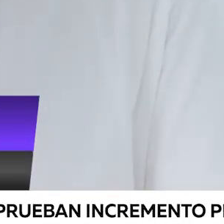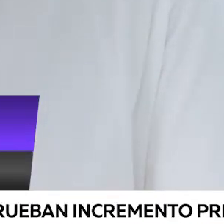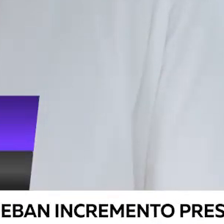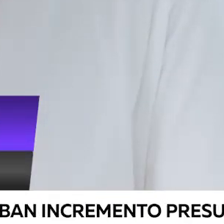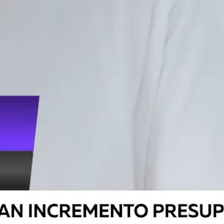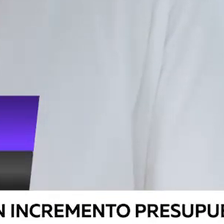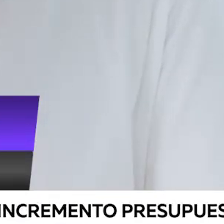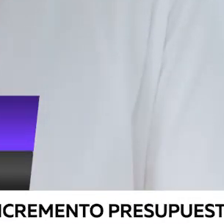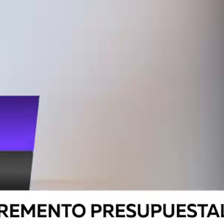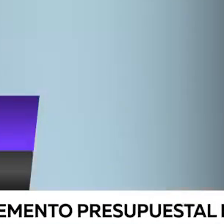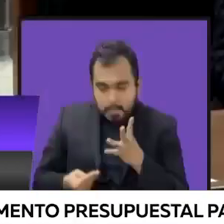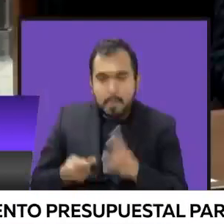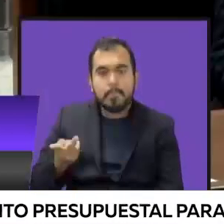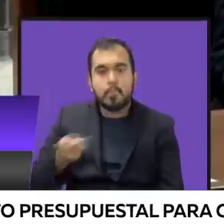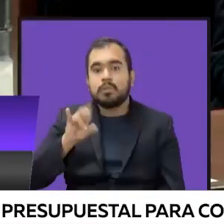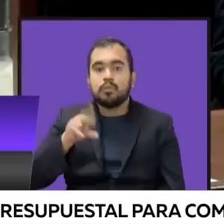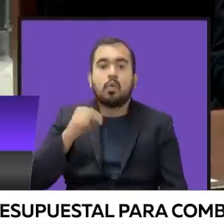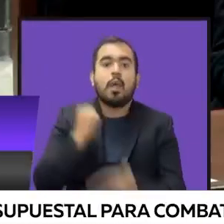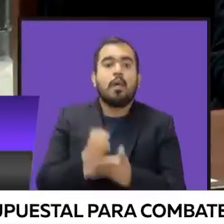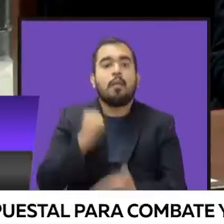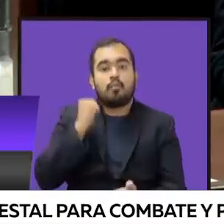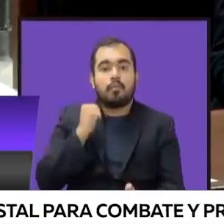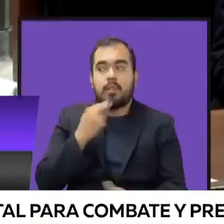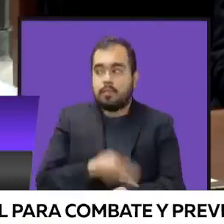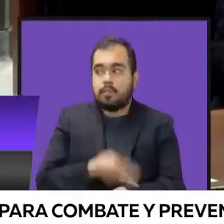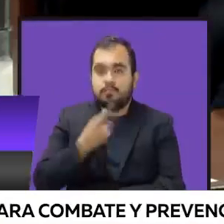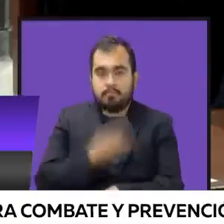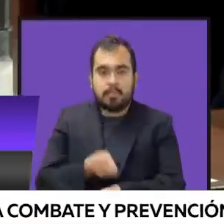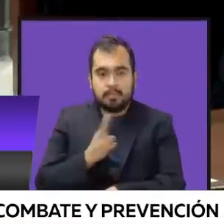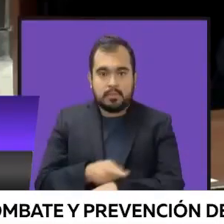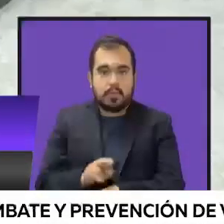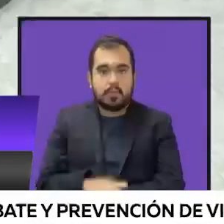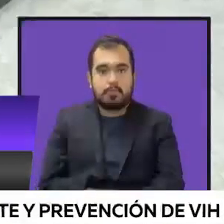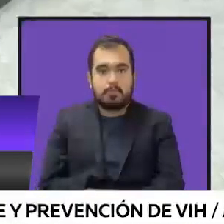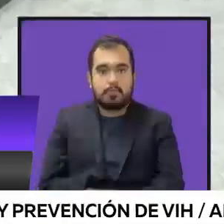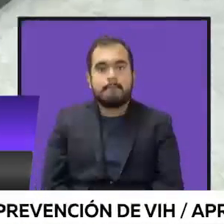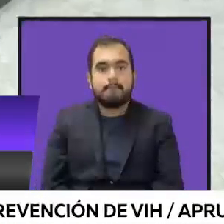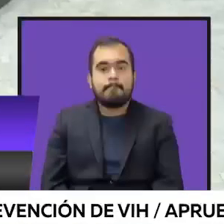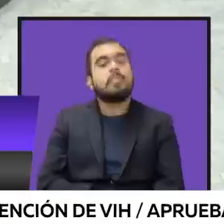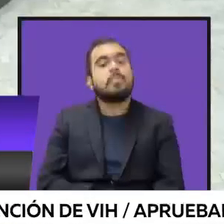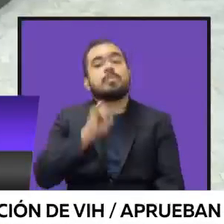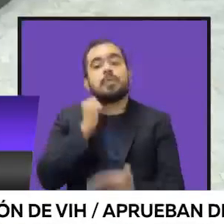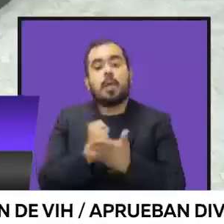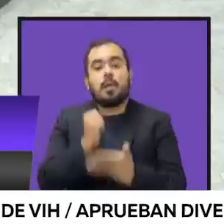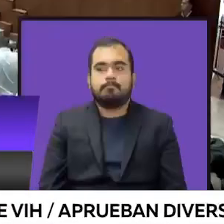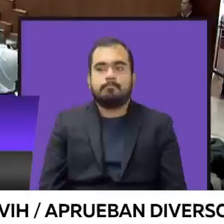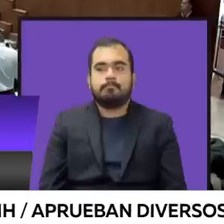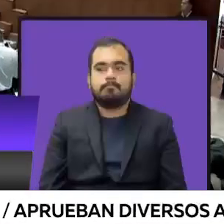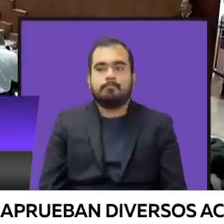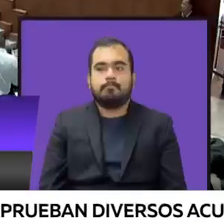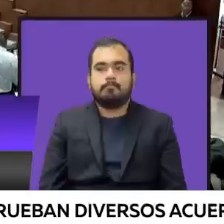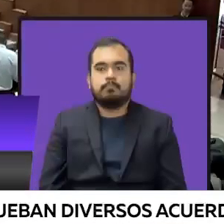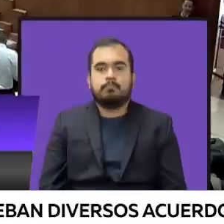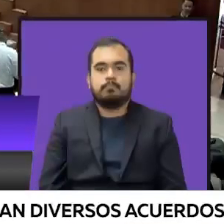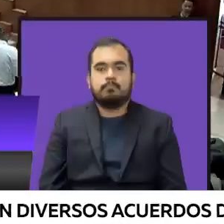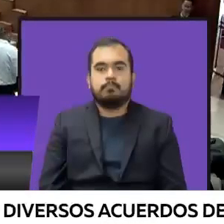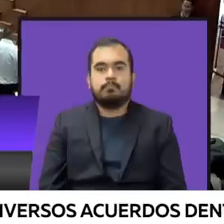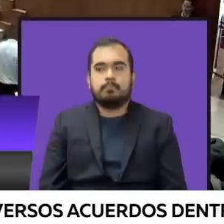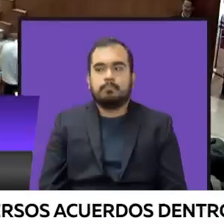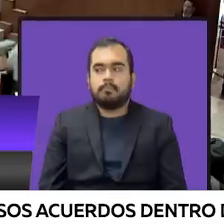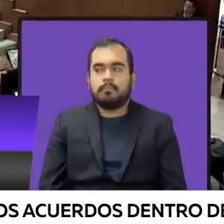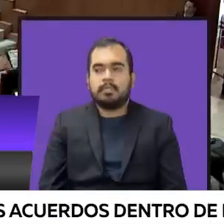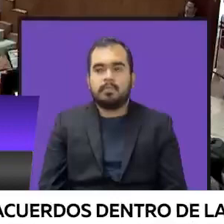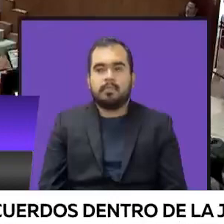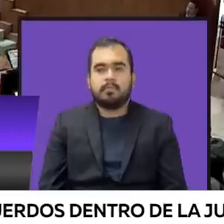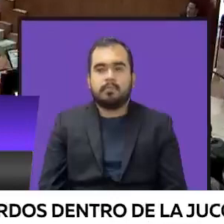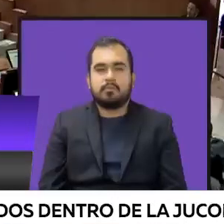Dicha iniciativa fue avalada por la Comisión Legislativa de Hacienda y Presupuesto. El acuerdo propone que los recursos mencionados se destinen a la unidad